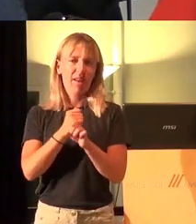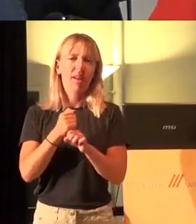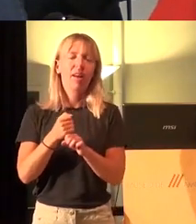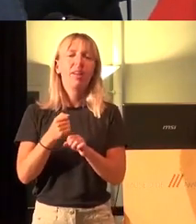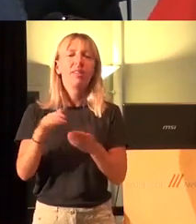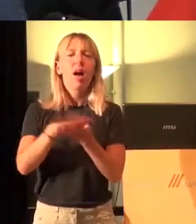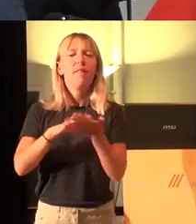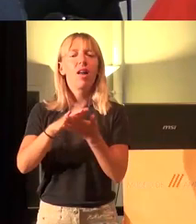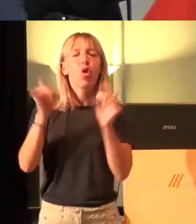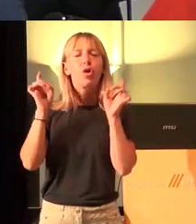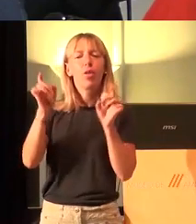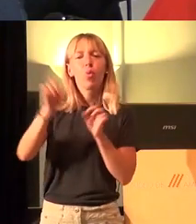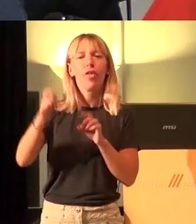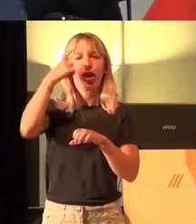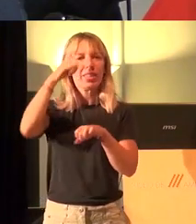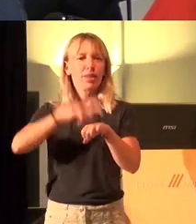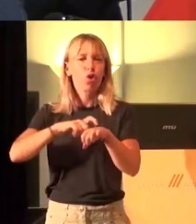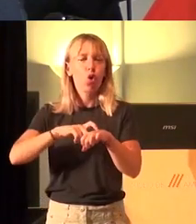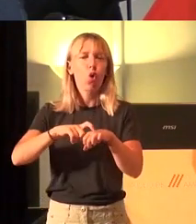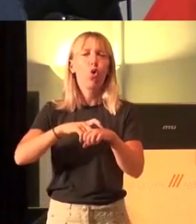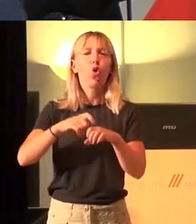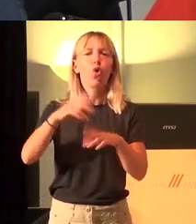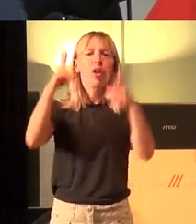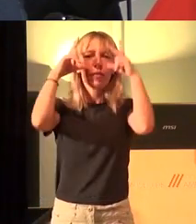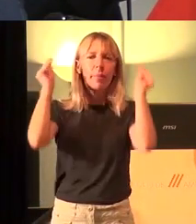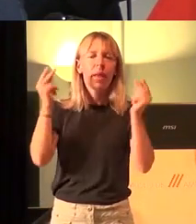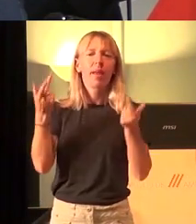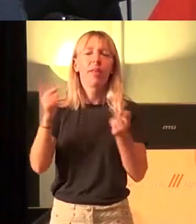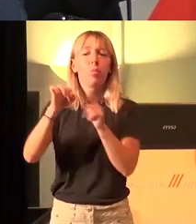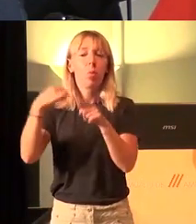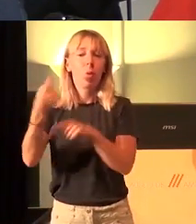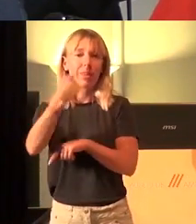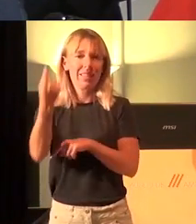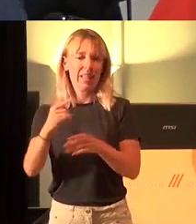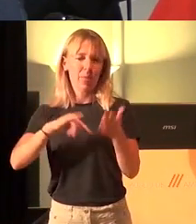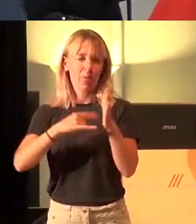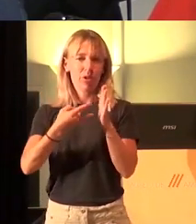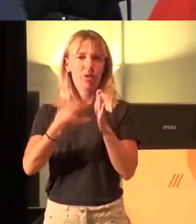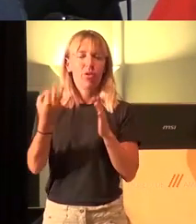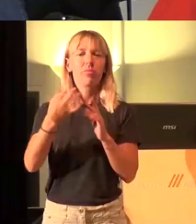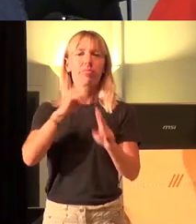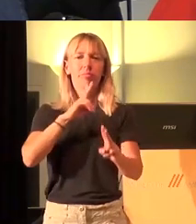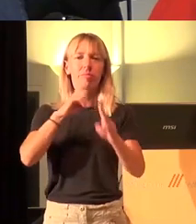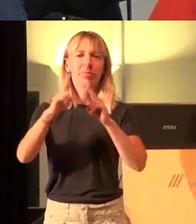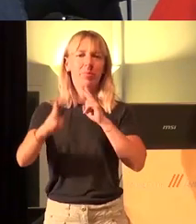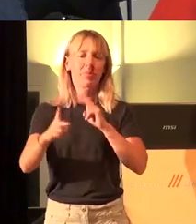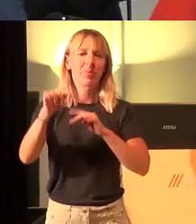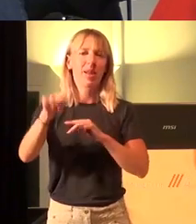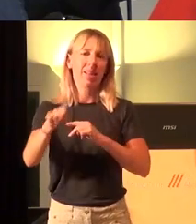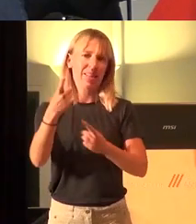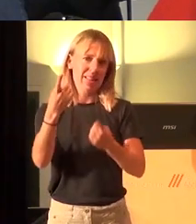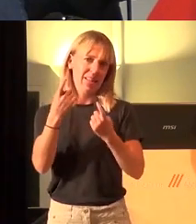con los educadores, hablan con los psicólogos, hablan con las enfermeras, para luego diseñar un proyecto que responda a